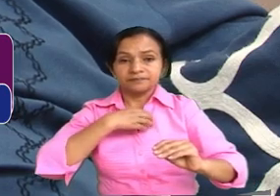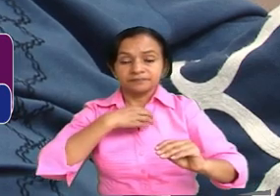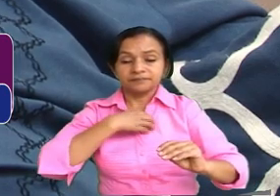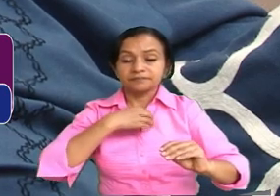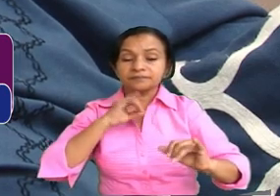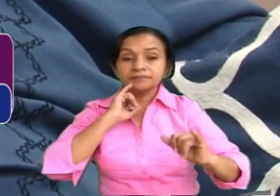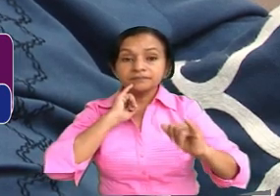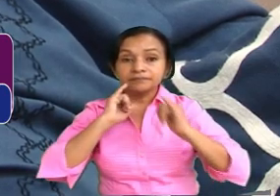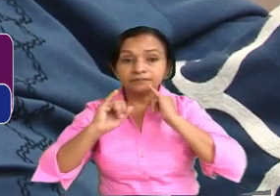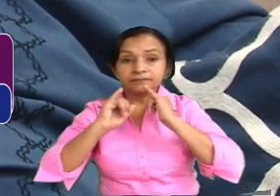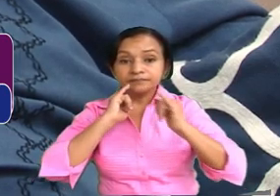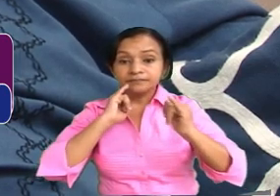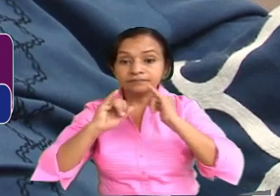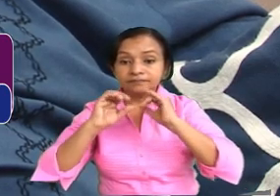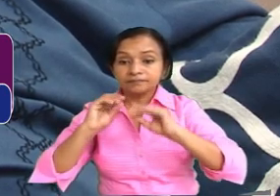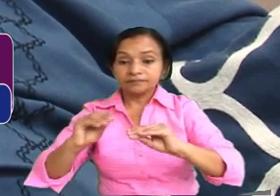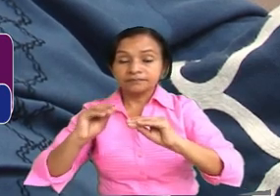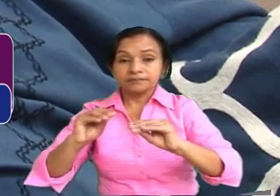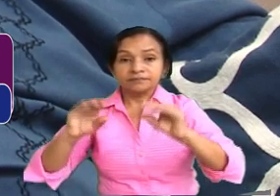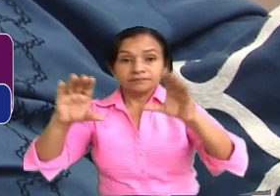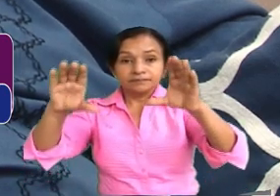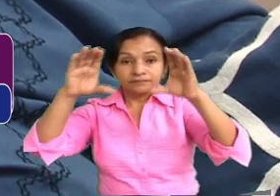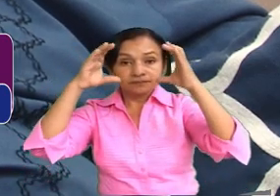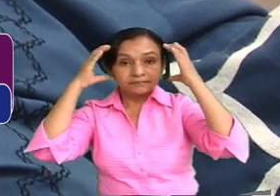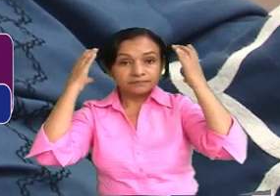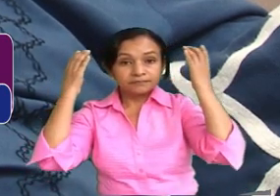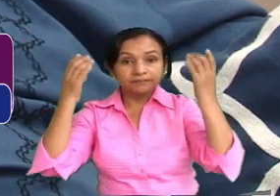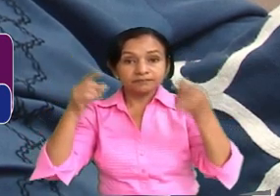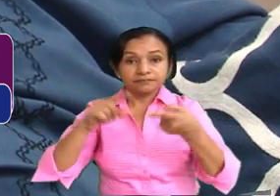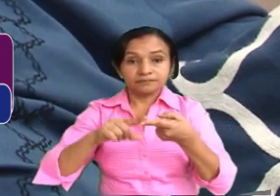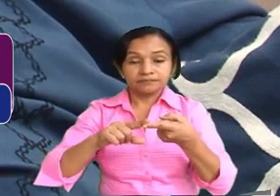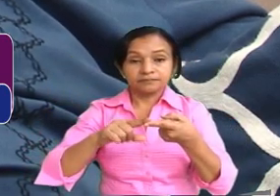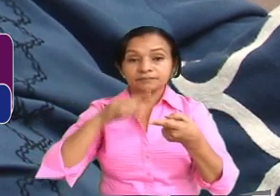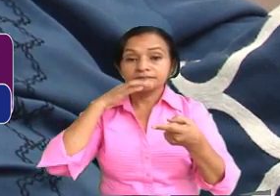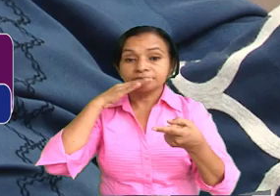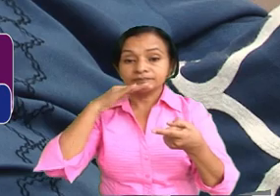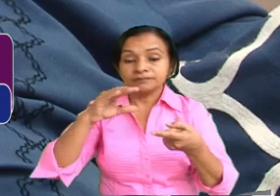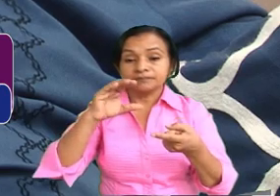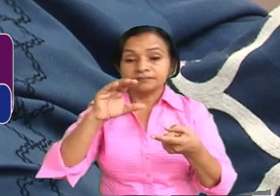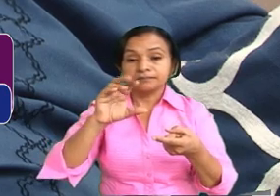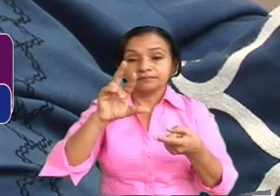su propia lengua. Le dan clases en inglés criollo,